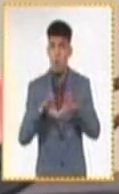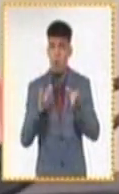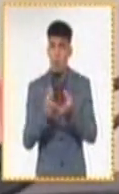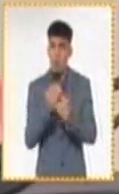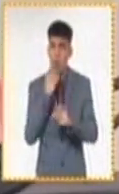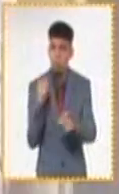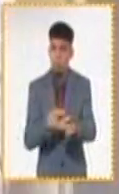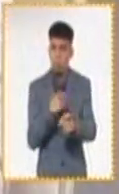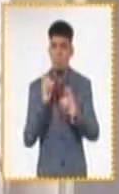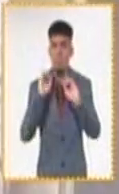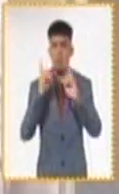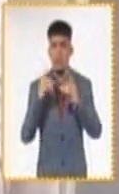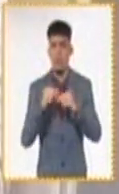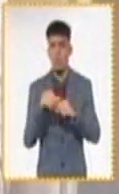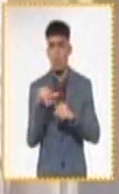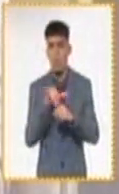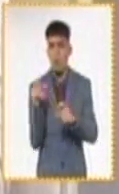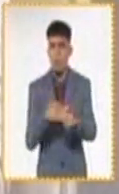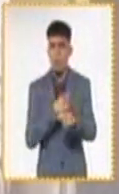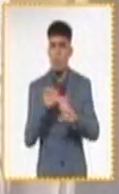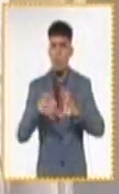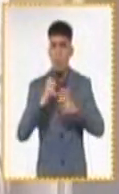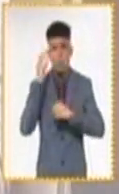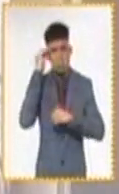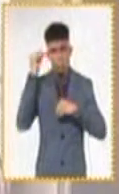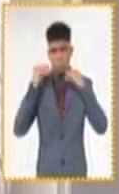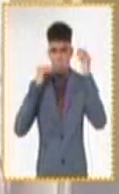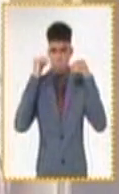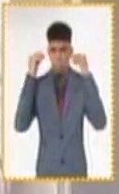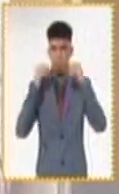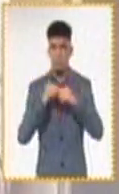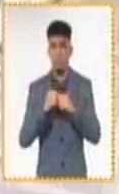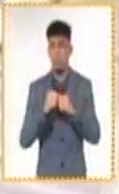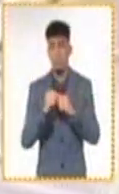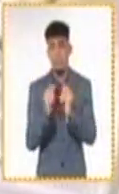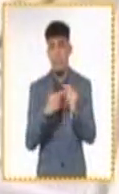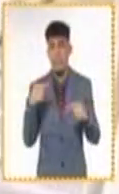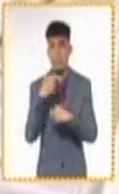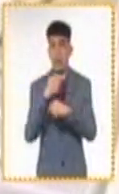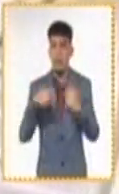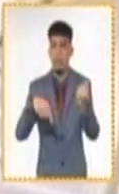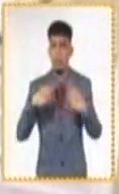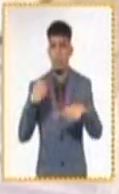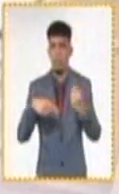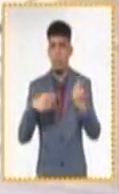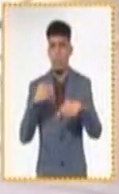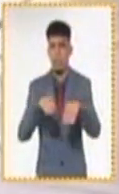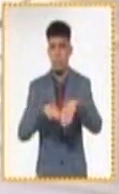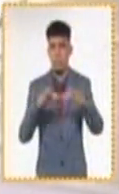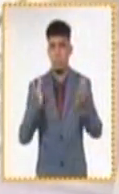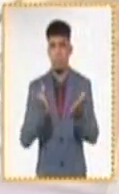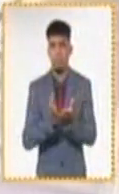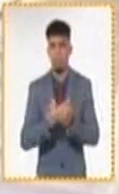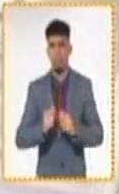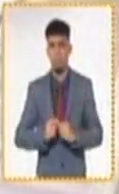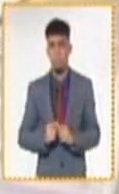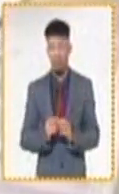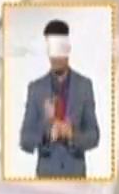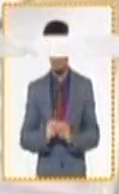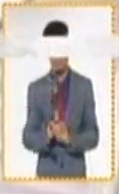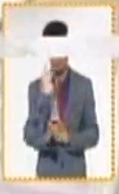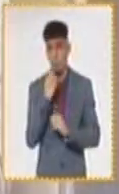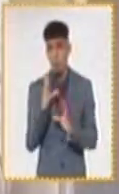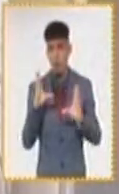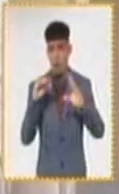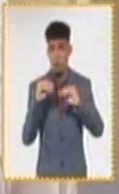estas políticas, para enfrentar también este pensamiento de extrema derecha y fascista que se intenta imponer en el mundo de hoy. Sí, Randy, buenas noches. Un